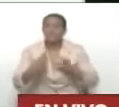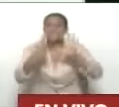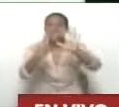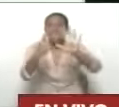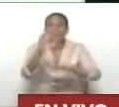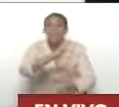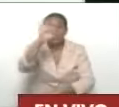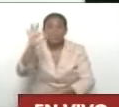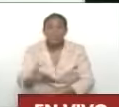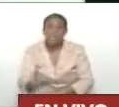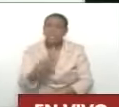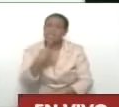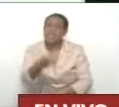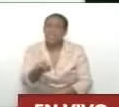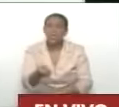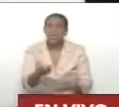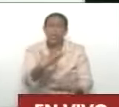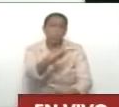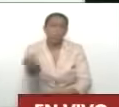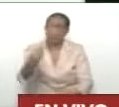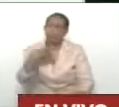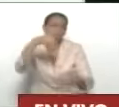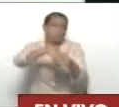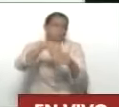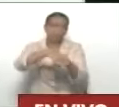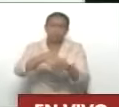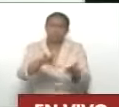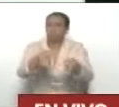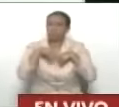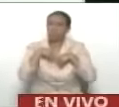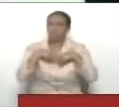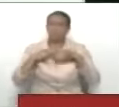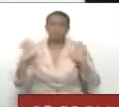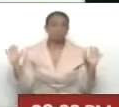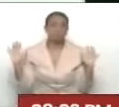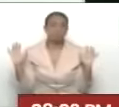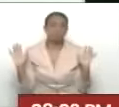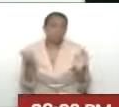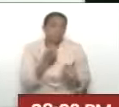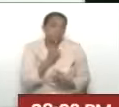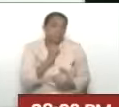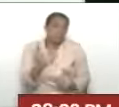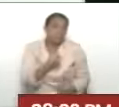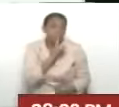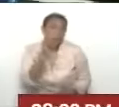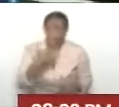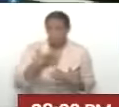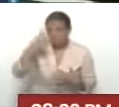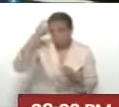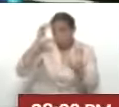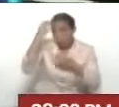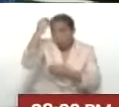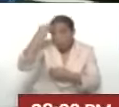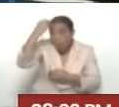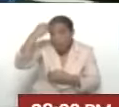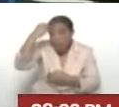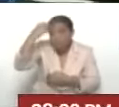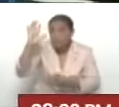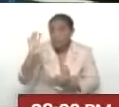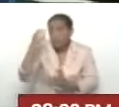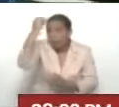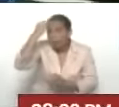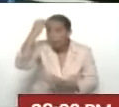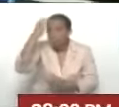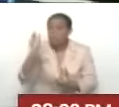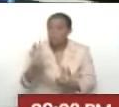6% definitivamente no voy a votar. ¿Sabe qué es eso? Para mí, mi evaluación, eso es gente descontenta